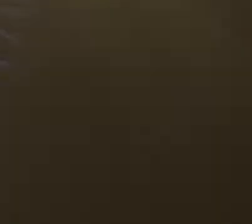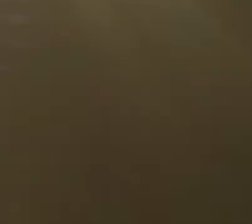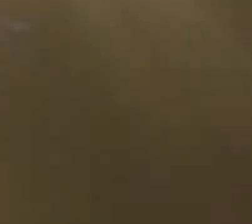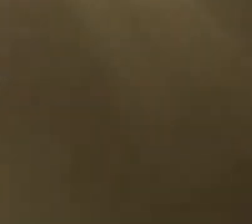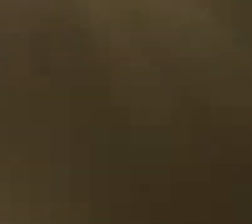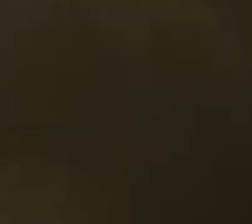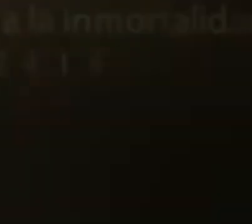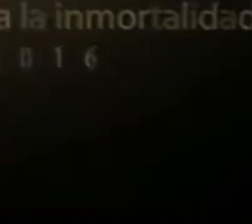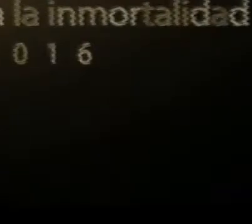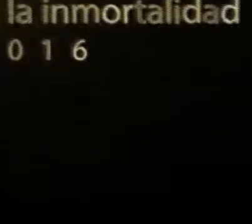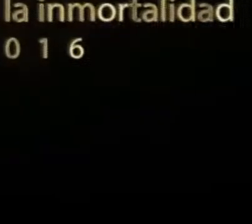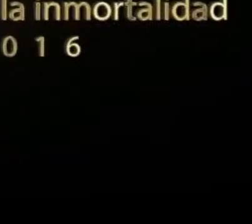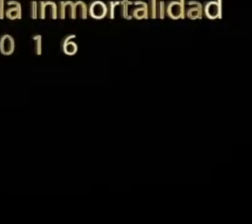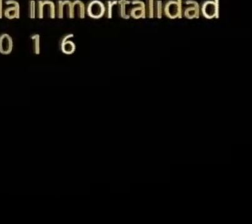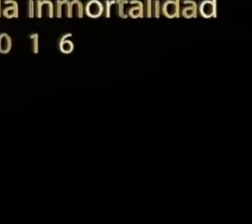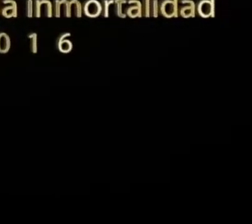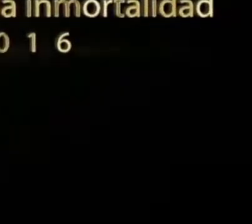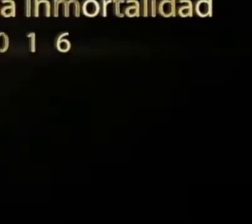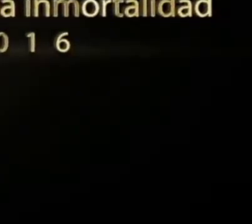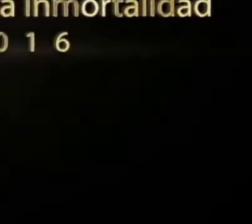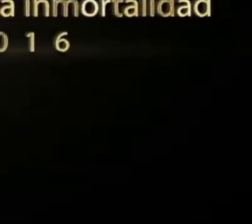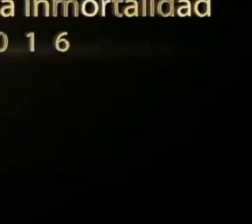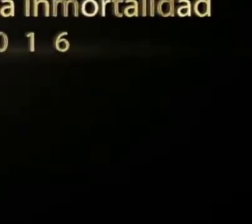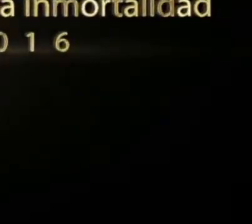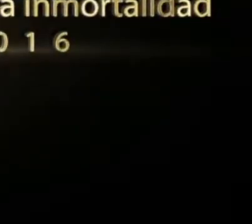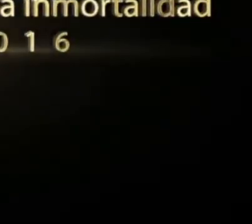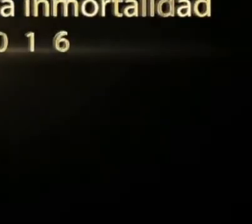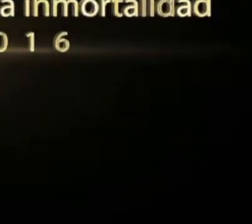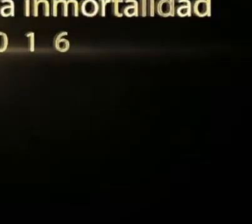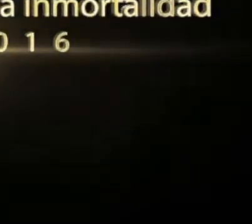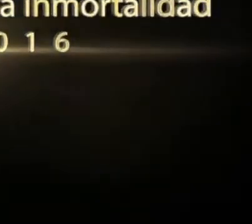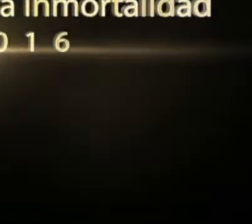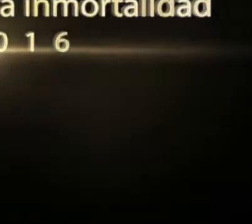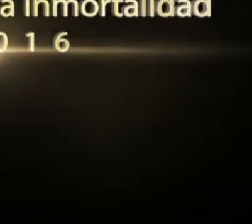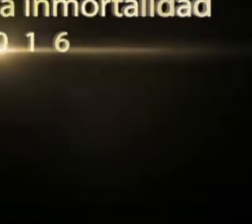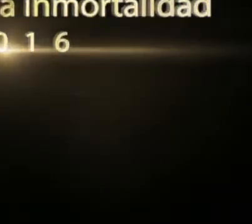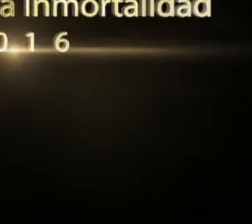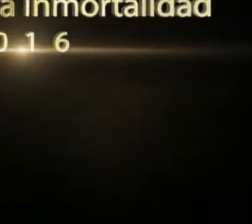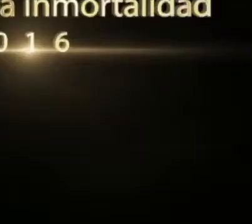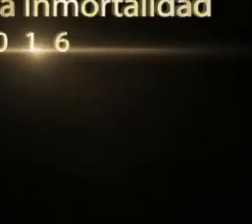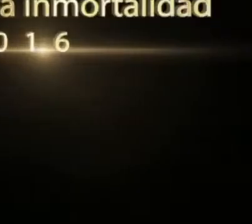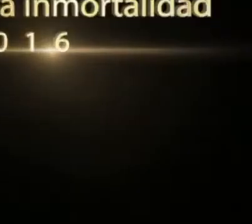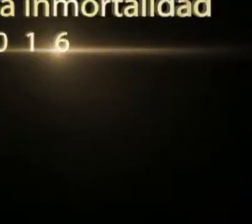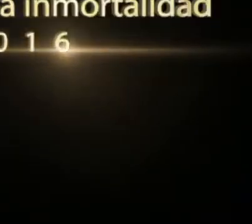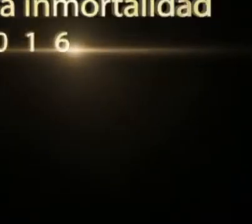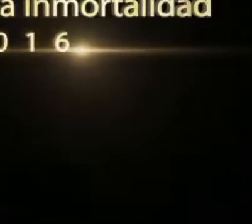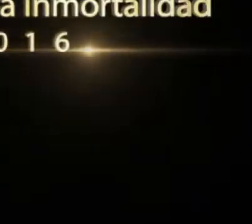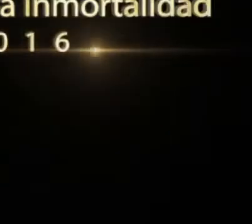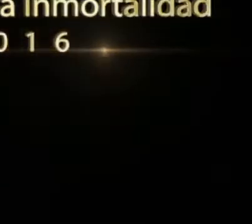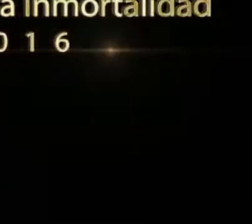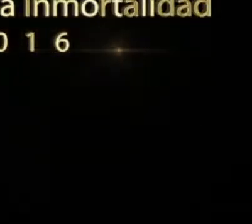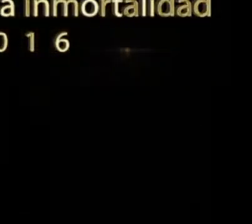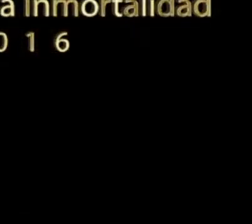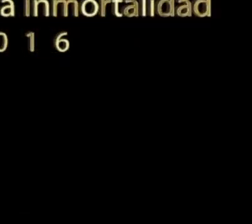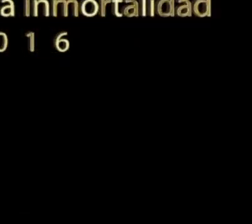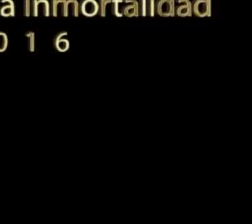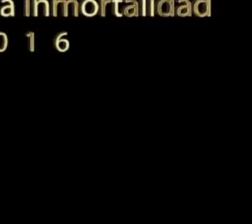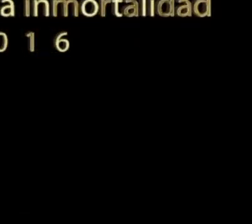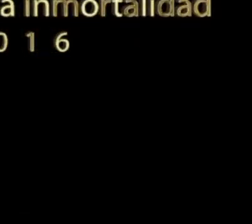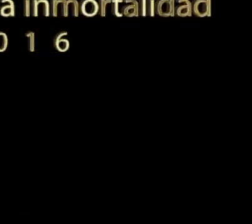423, que es la Ley General de Salud, no tiene abordado, sobre todo el aspecto de promoción y